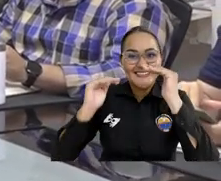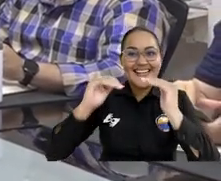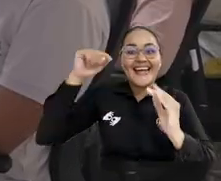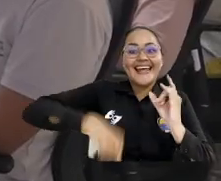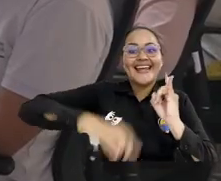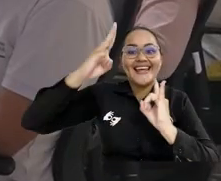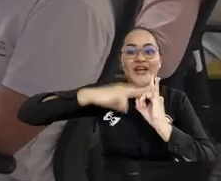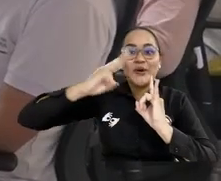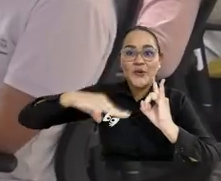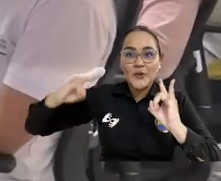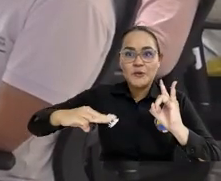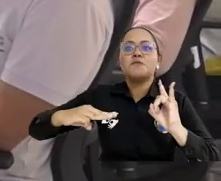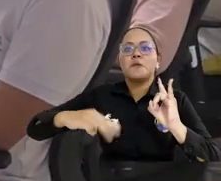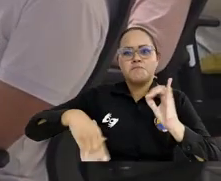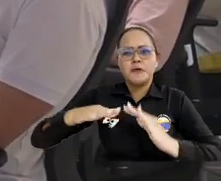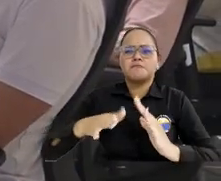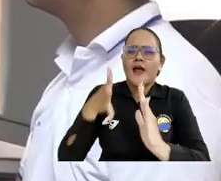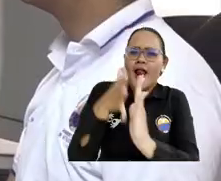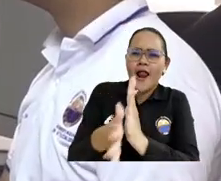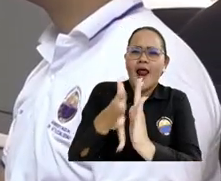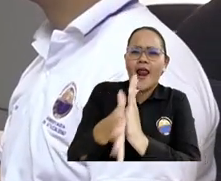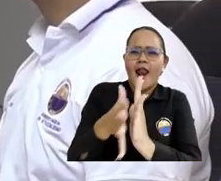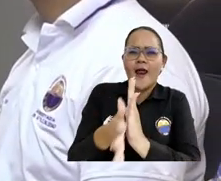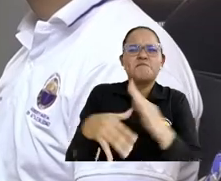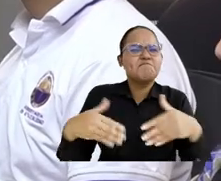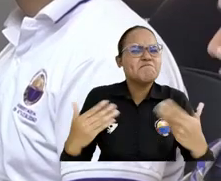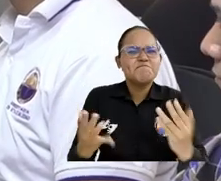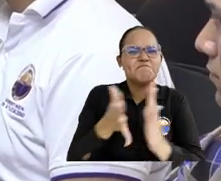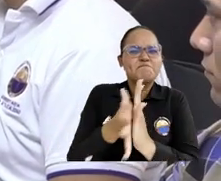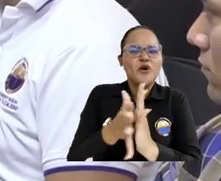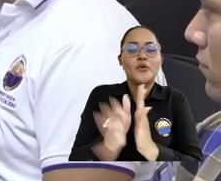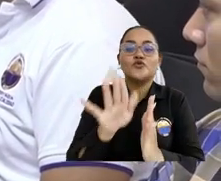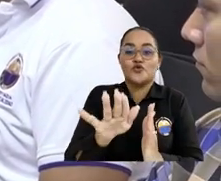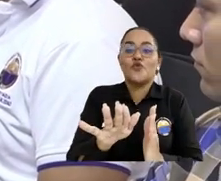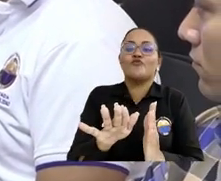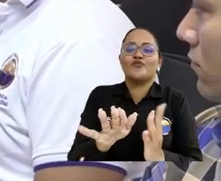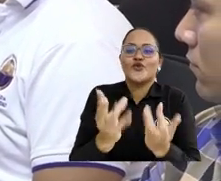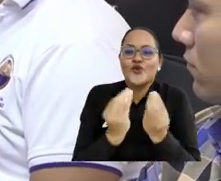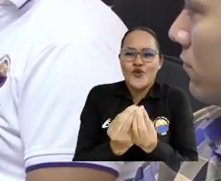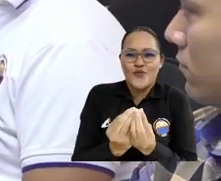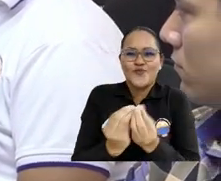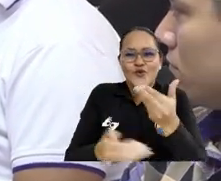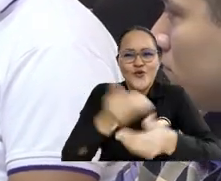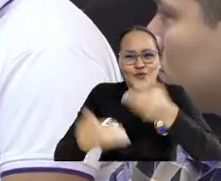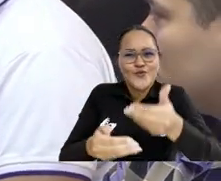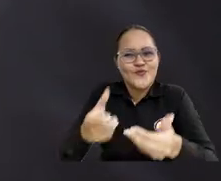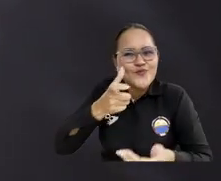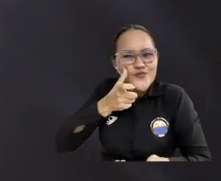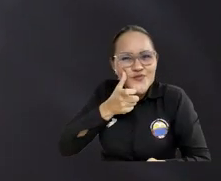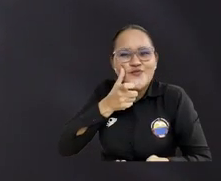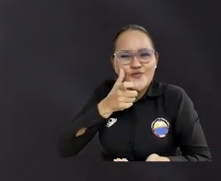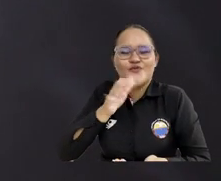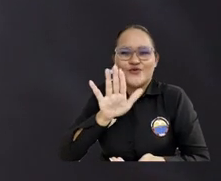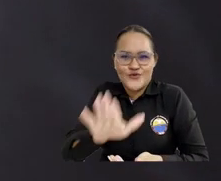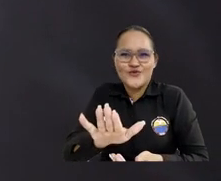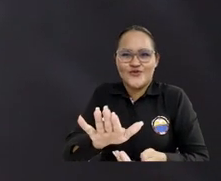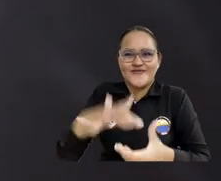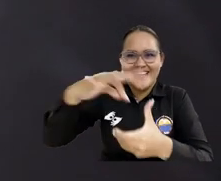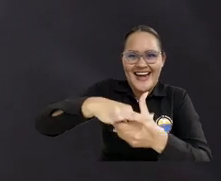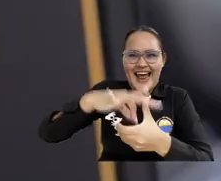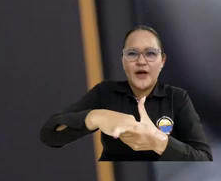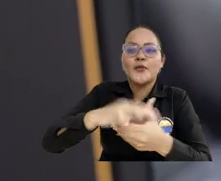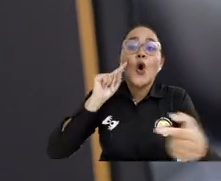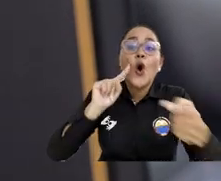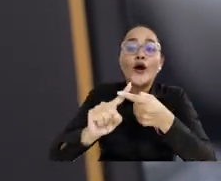El Consejo Superior de la Universidad del Magdalena atendió la presentación del informe entregado por el Comité de Garantías con relación al proceso